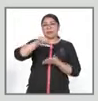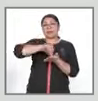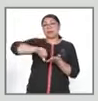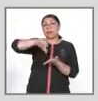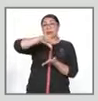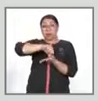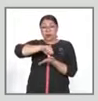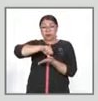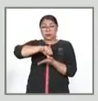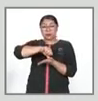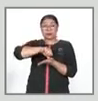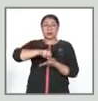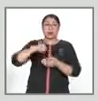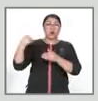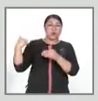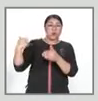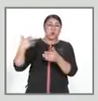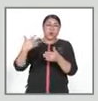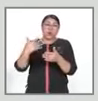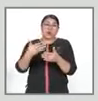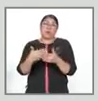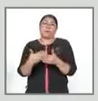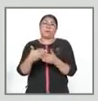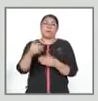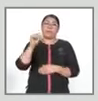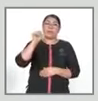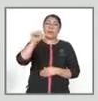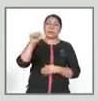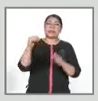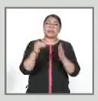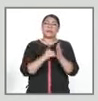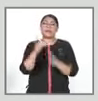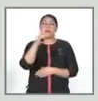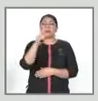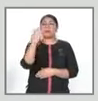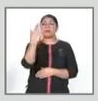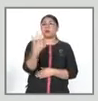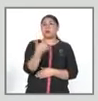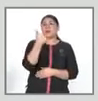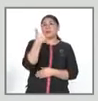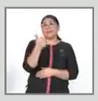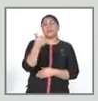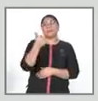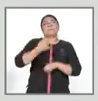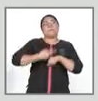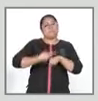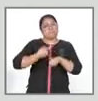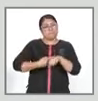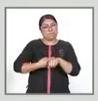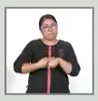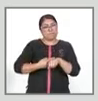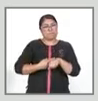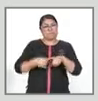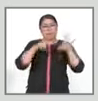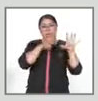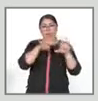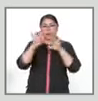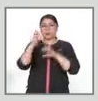uno Valles centrales ha confirmado 16156 casos y